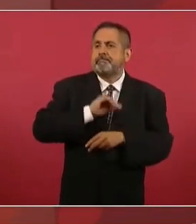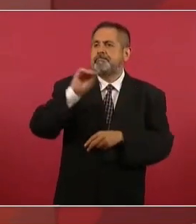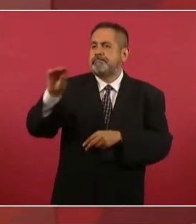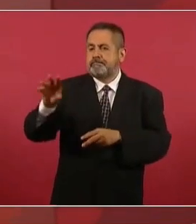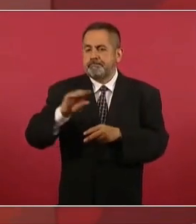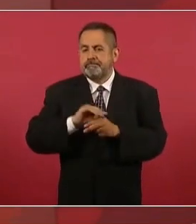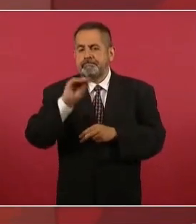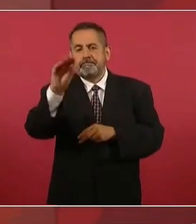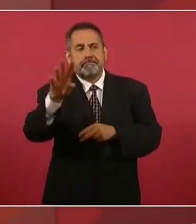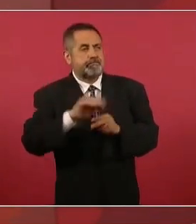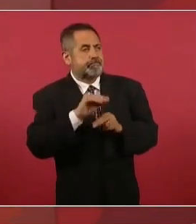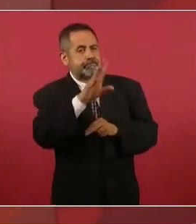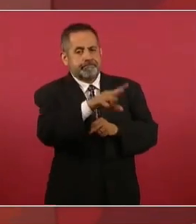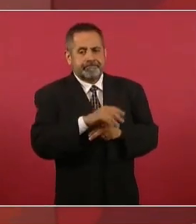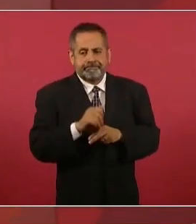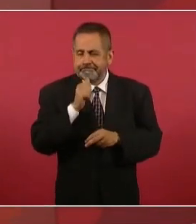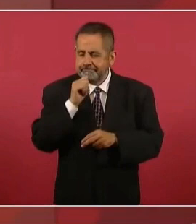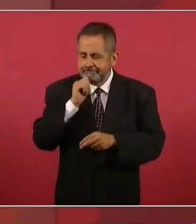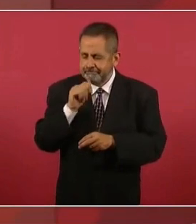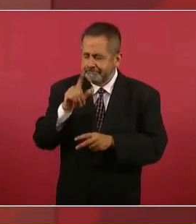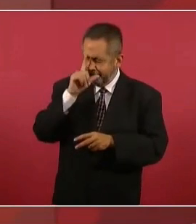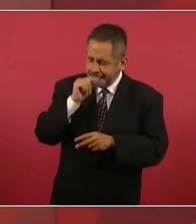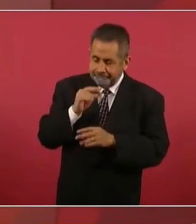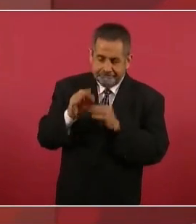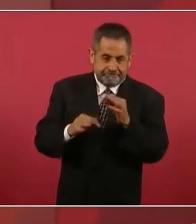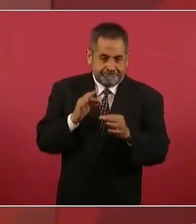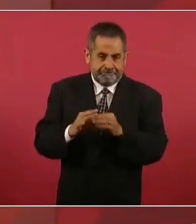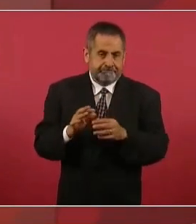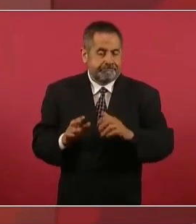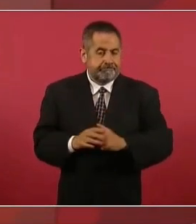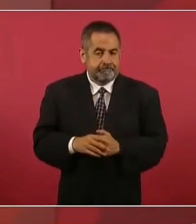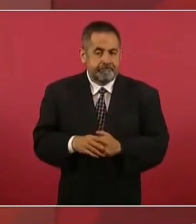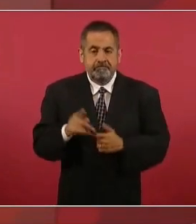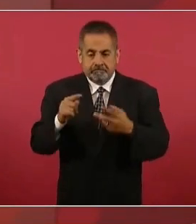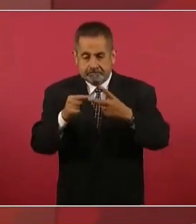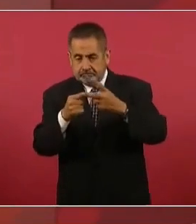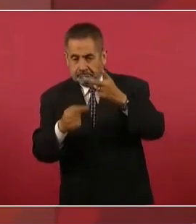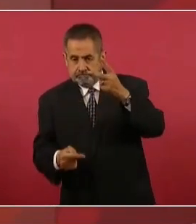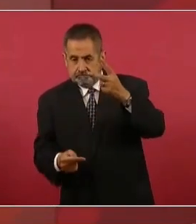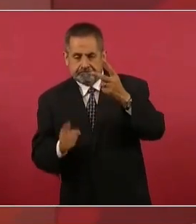no hemos podido cumplir. Todo lo demás ya,